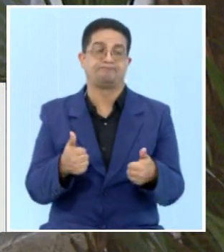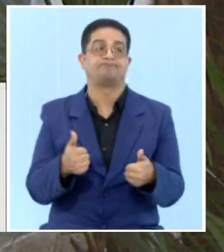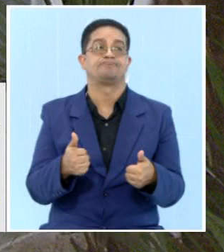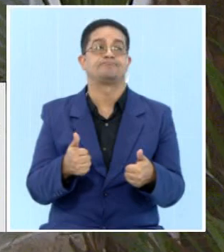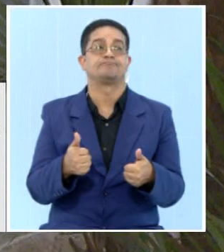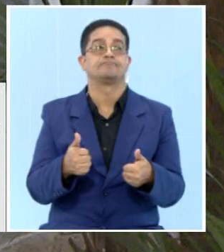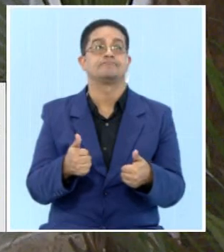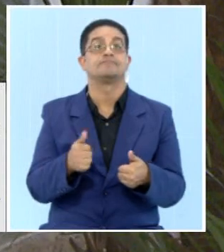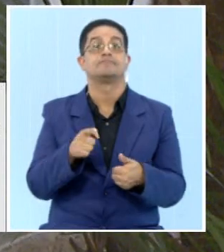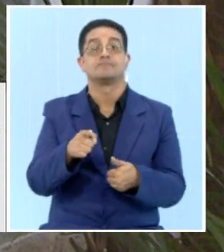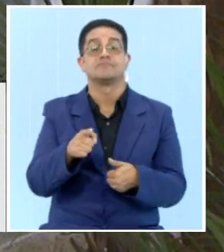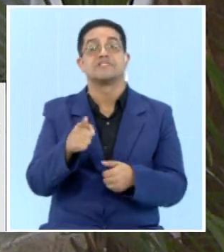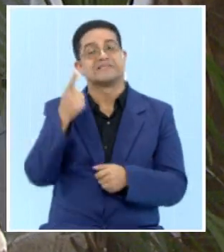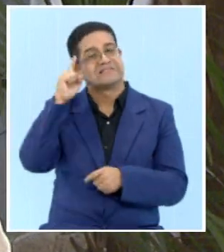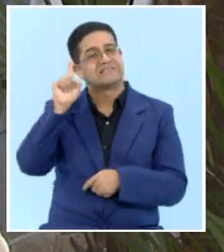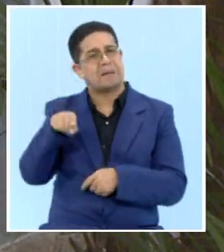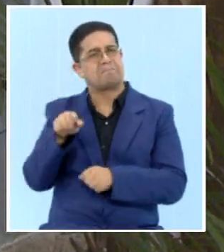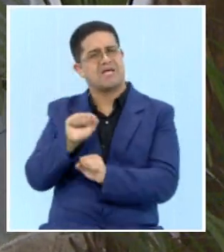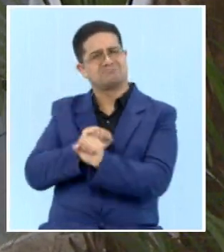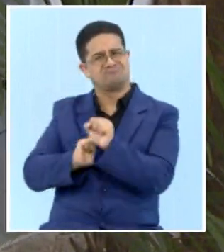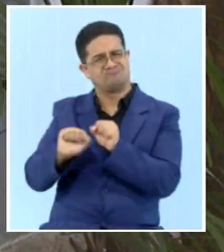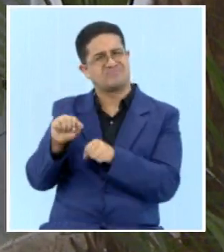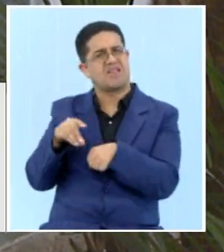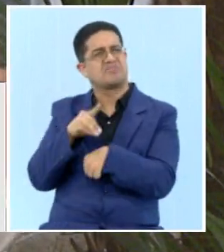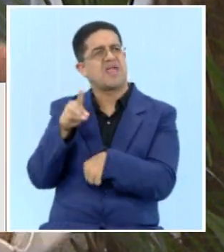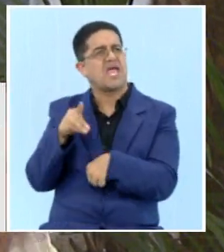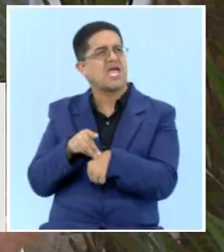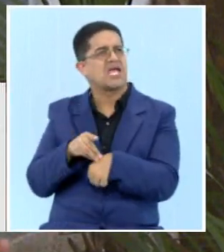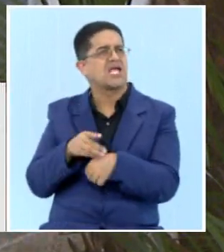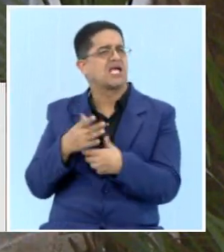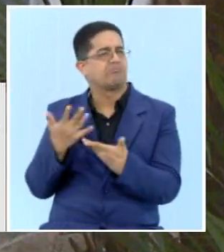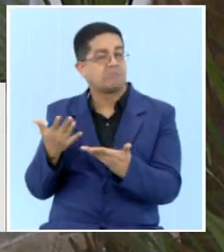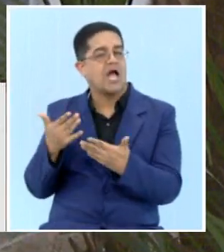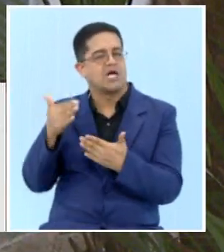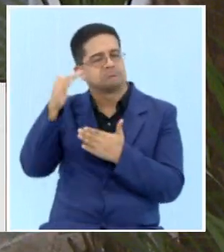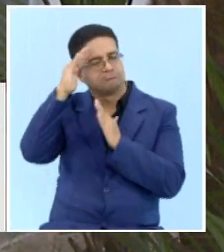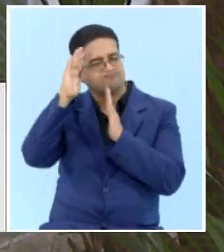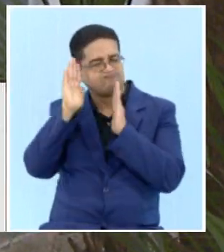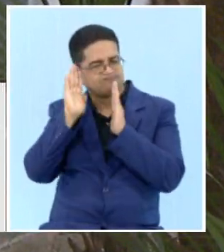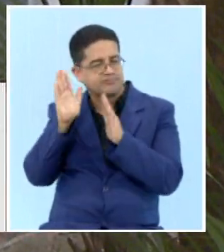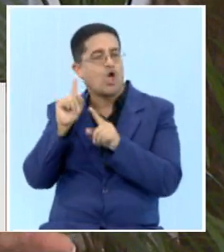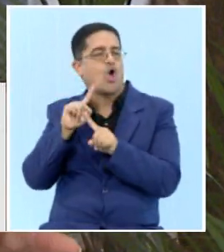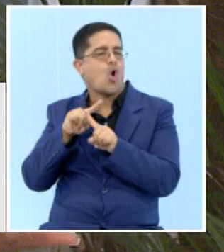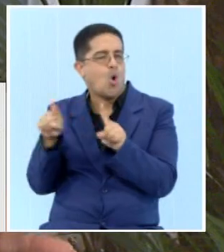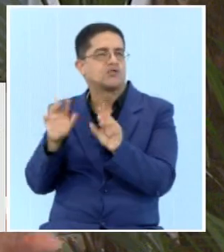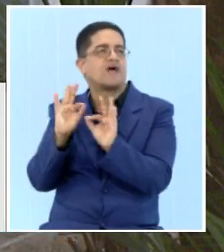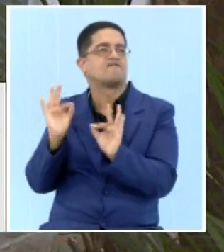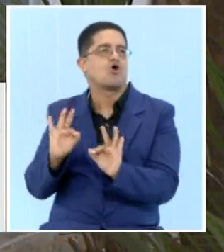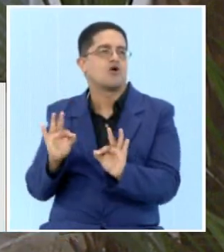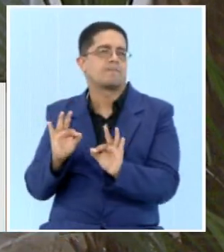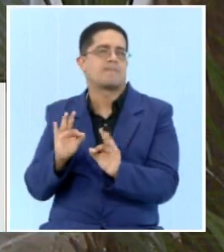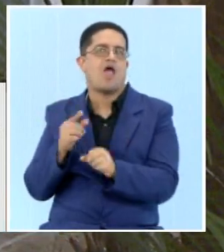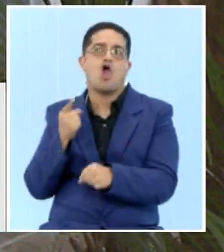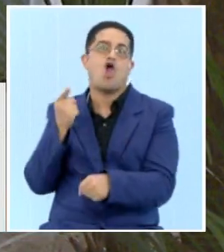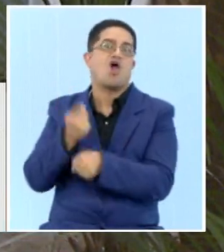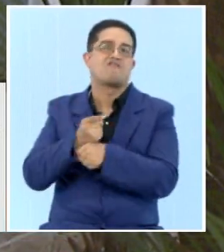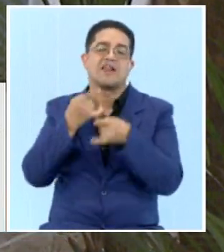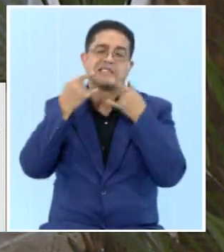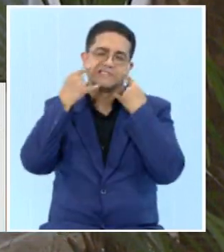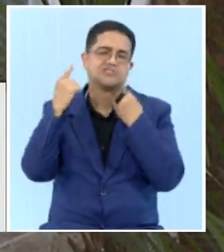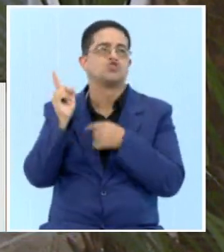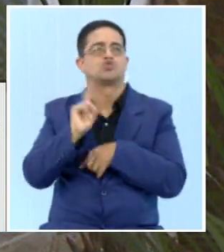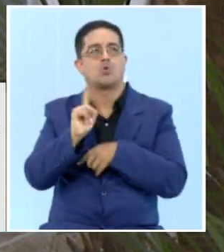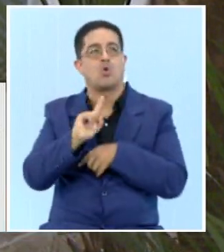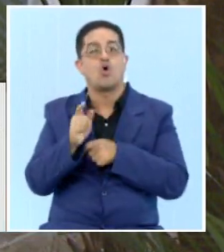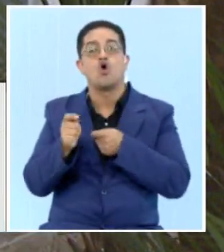medidas preventivas para el dengue son, digamos, desde otra esfera. No indicamos uso de mascarilla, aquí es el control